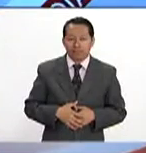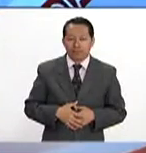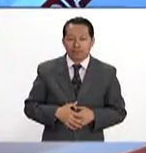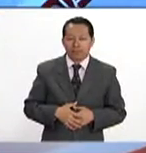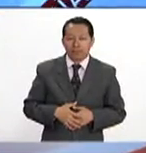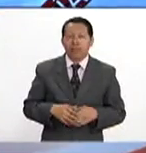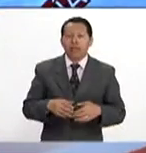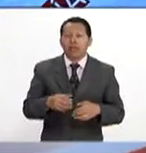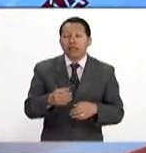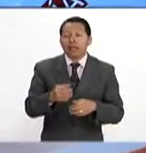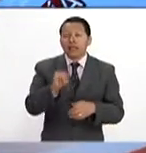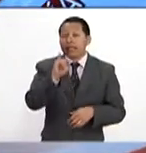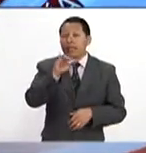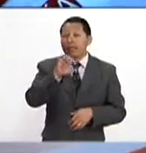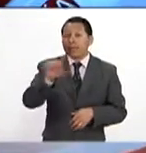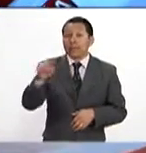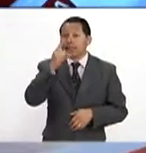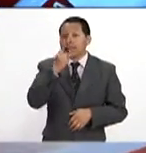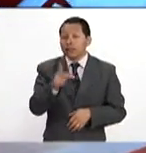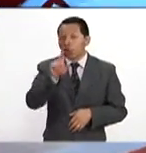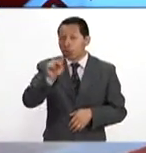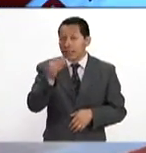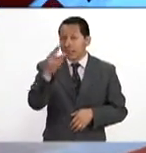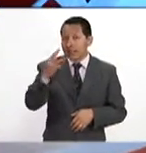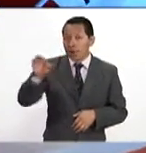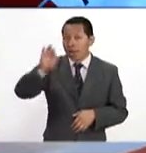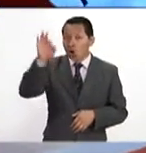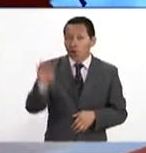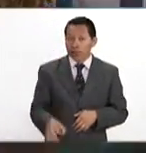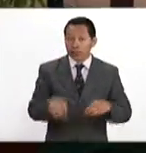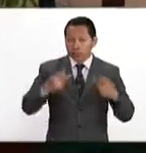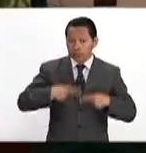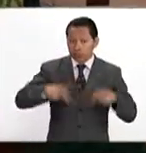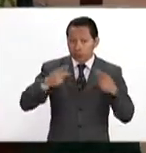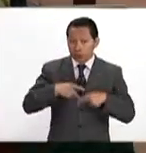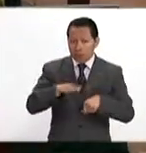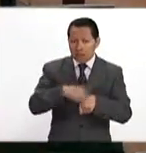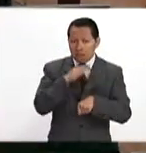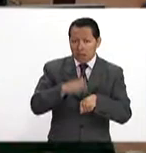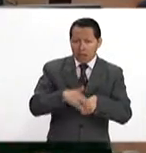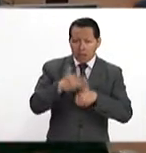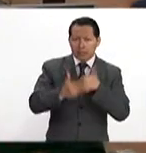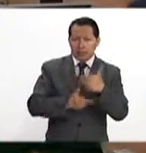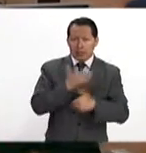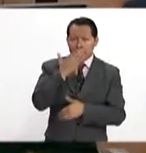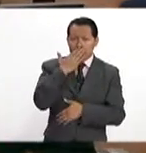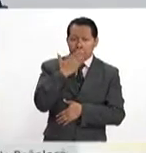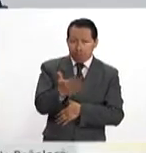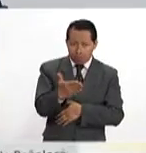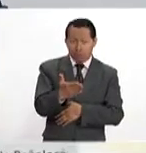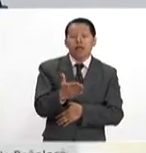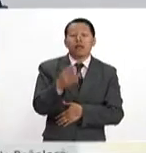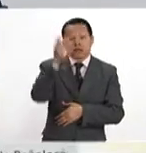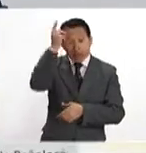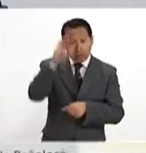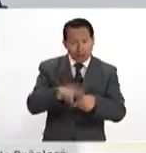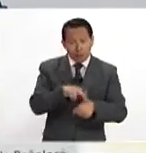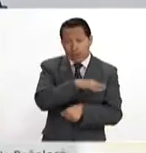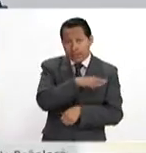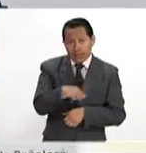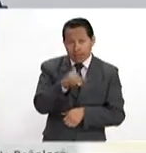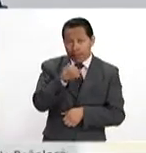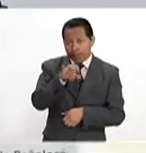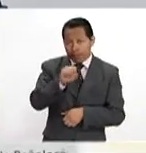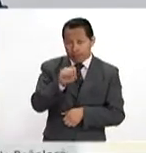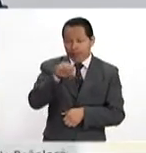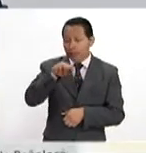El Seguro Social dio a conocer que 83% de sus derechohabientes calificaron como buenos los servicios que ofrece. El director general del IMSS,